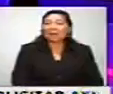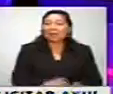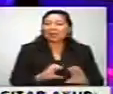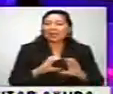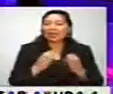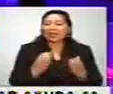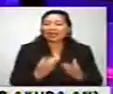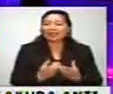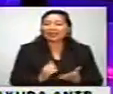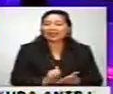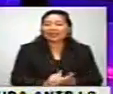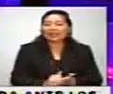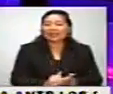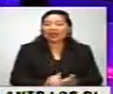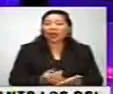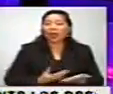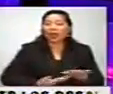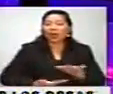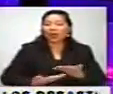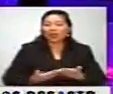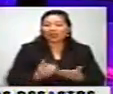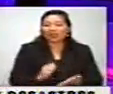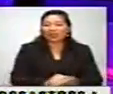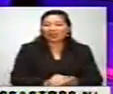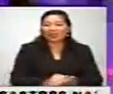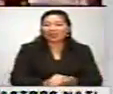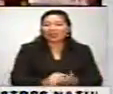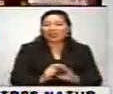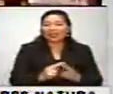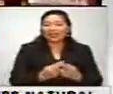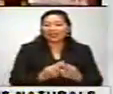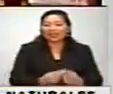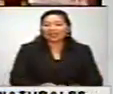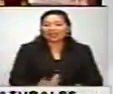pleno del Congreso, que reanuda su sesión. Ya ahí está.